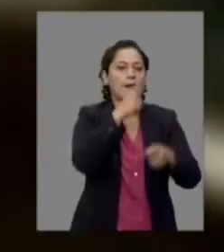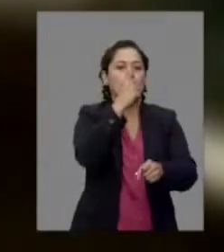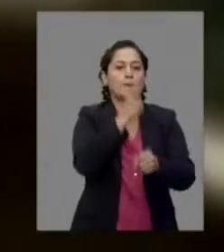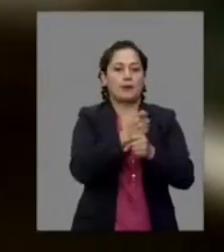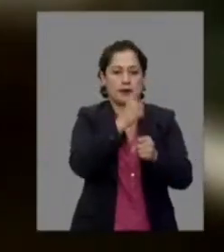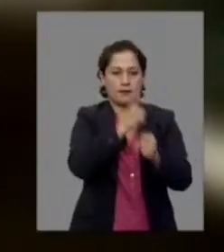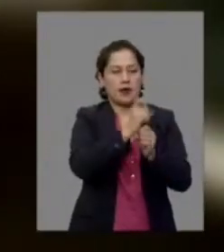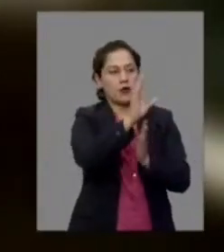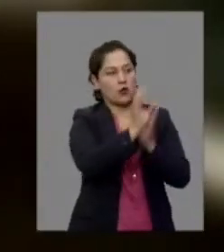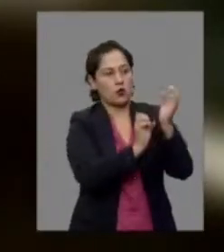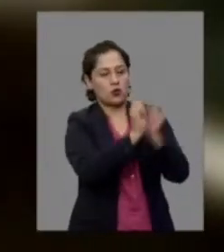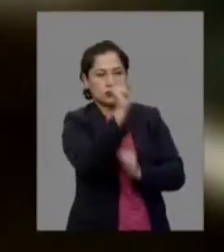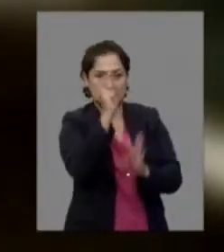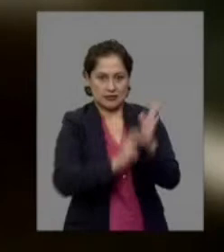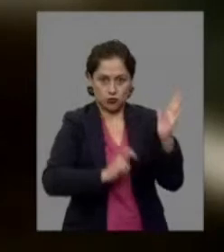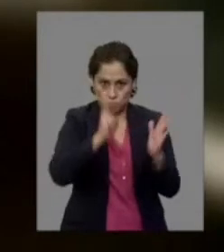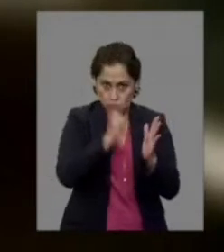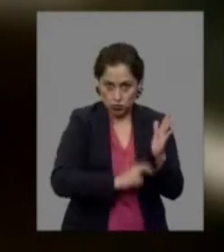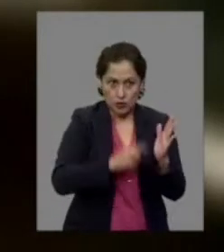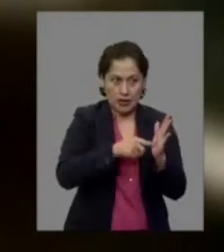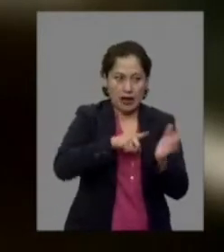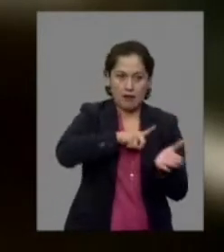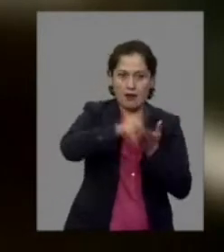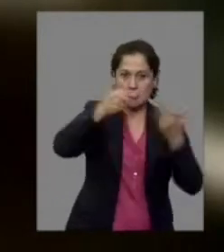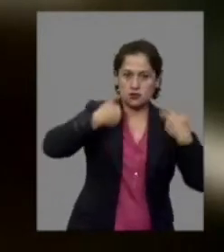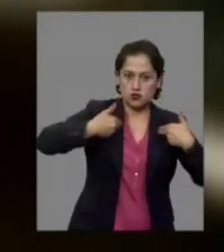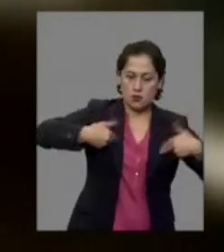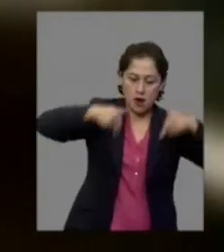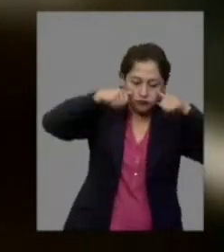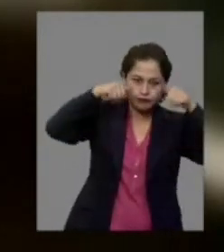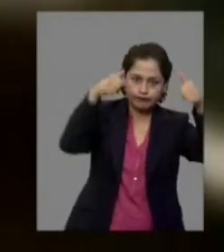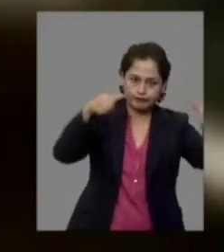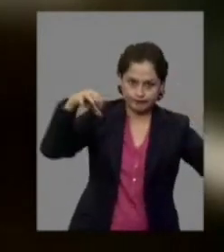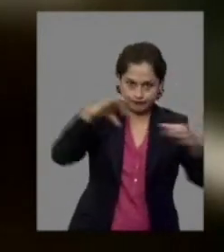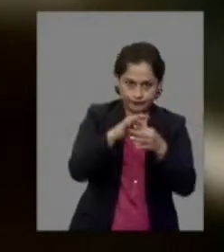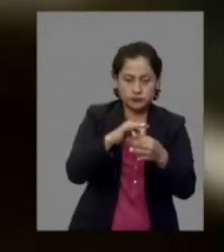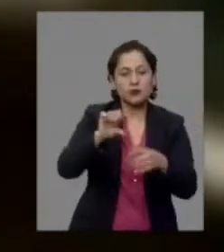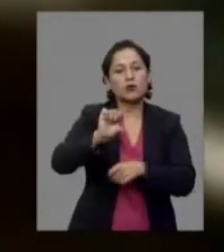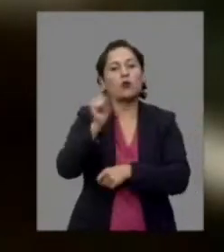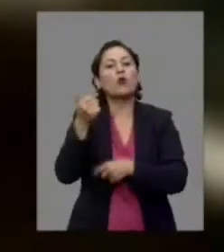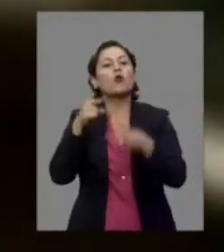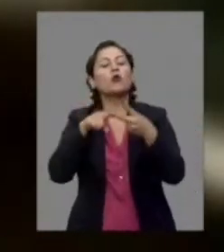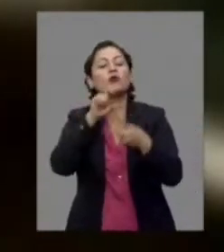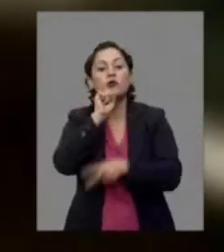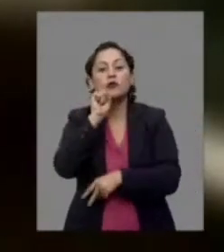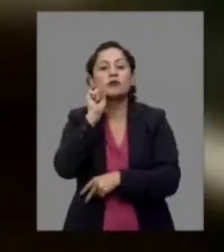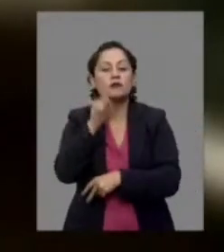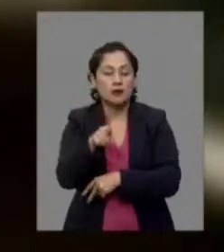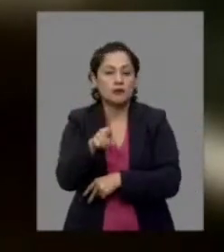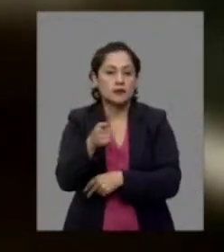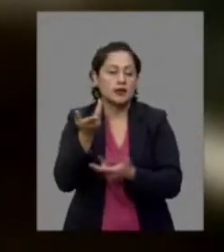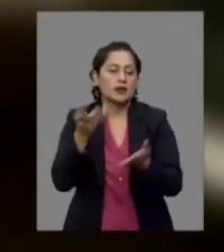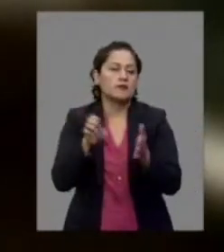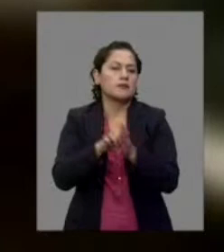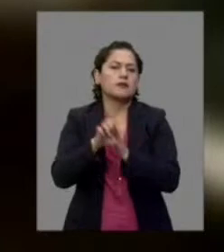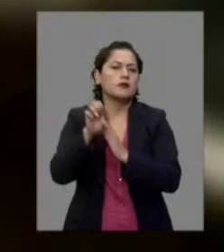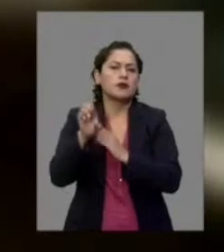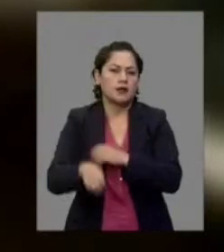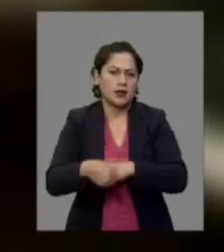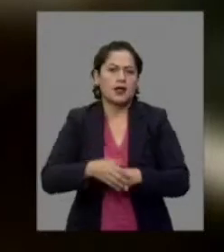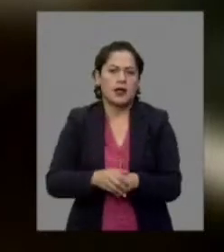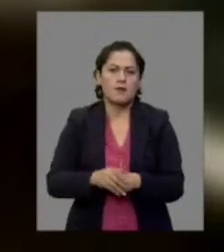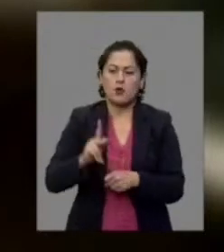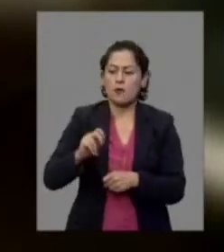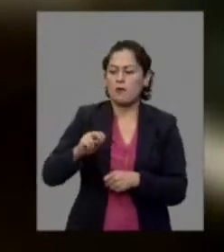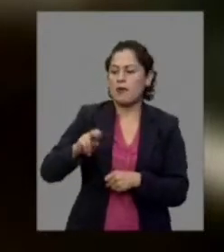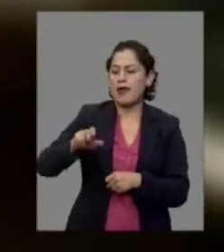reforma constitucional de 2011, pero también con la consolidación de la reforma penal